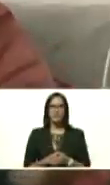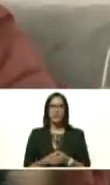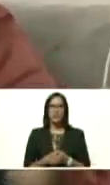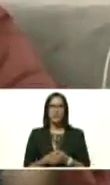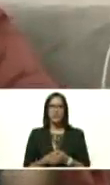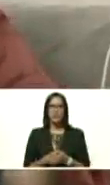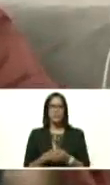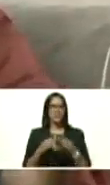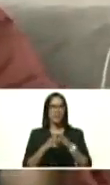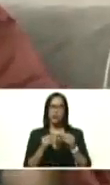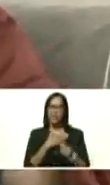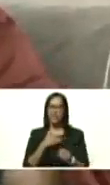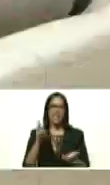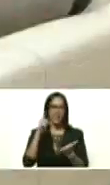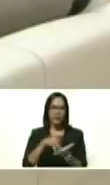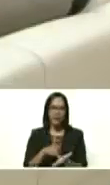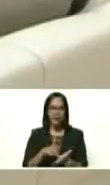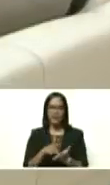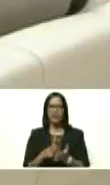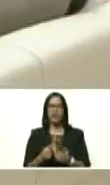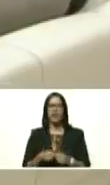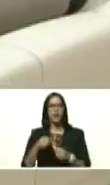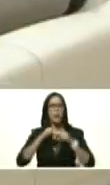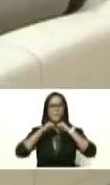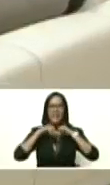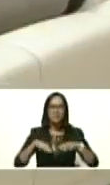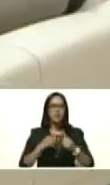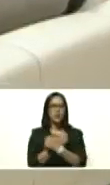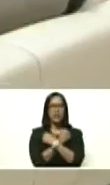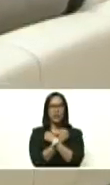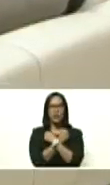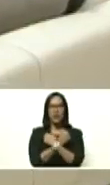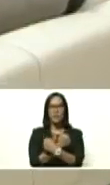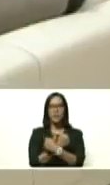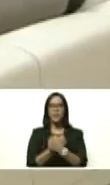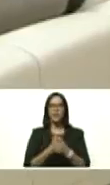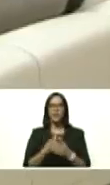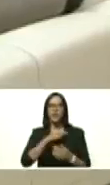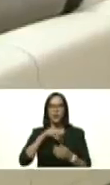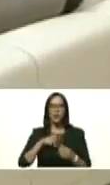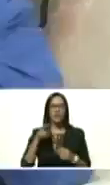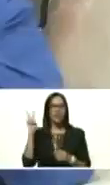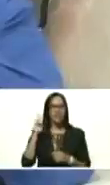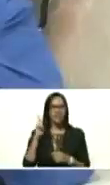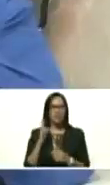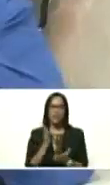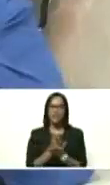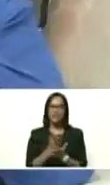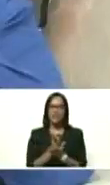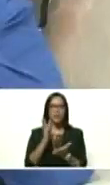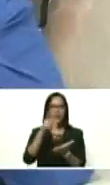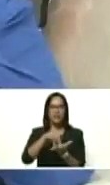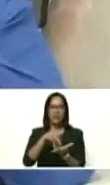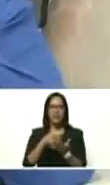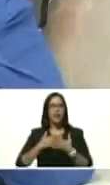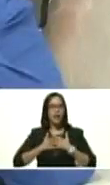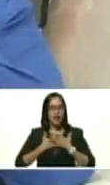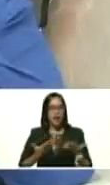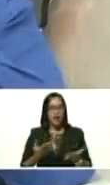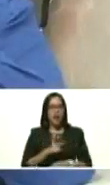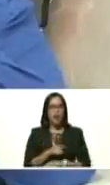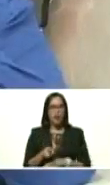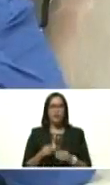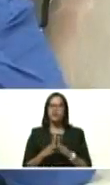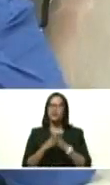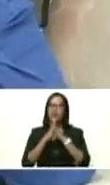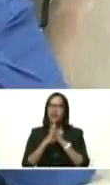gracias. Todo el que quiera venir de buena fe, con bendiciones, con amor. Nuestra Venezuela siempre estará a la orden de todo